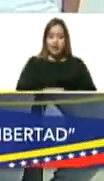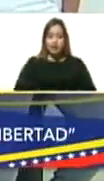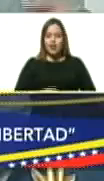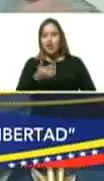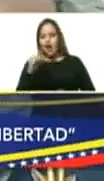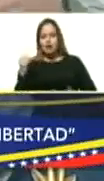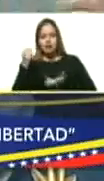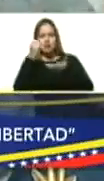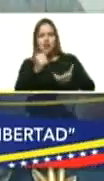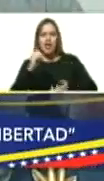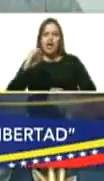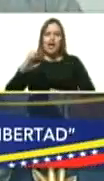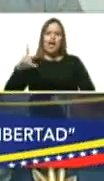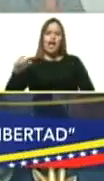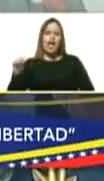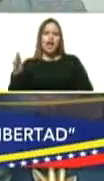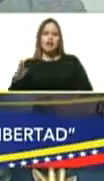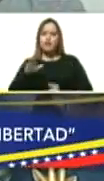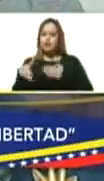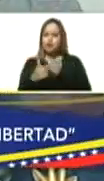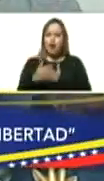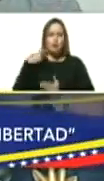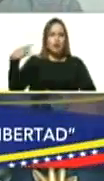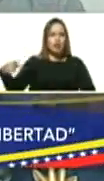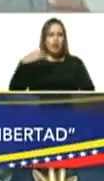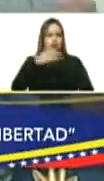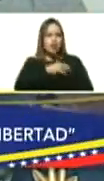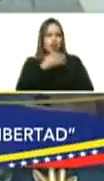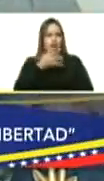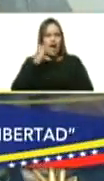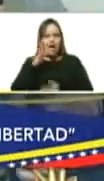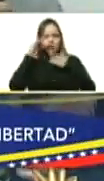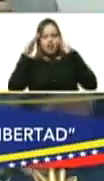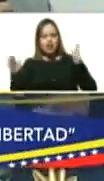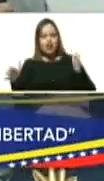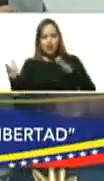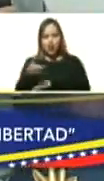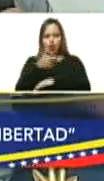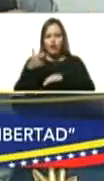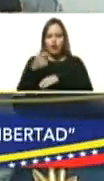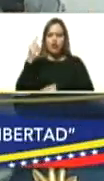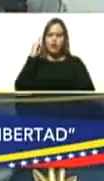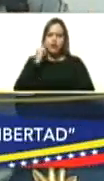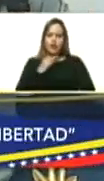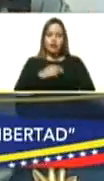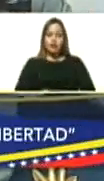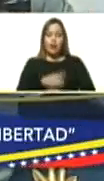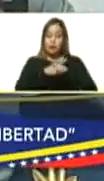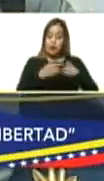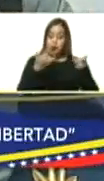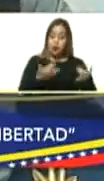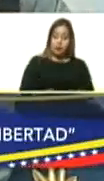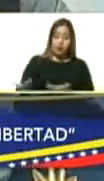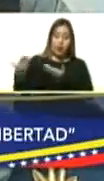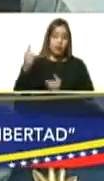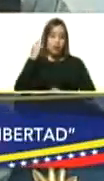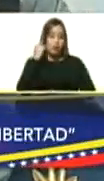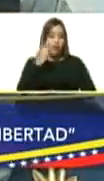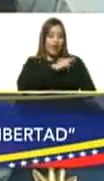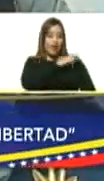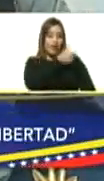CLAP, reciben todas las políticas que en materia social viene direccionando nuestro gobierno bolivariano. Pero vamos a escuchar a Joandris, que